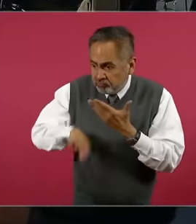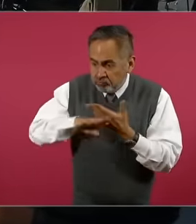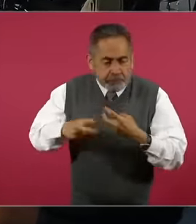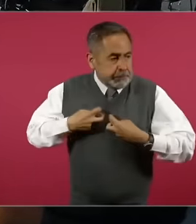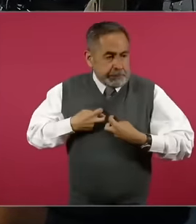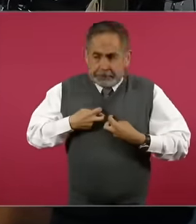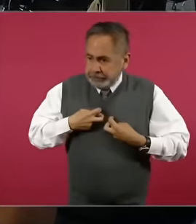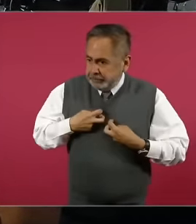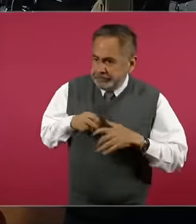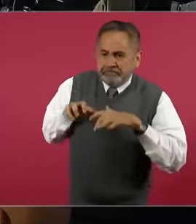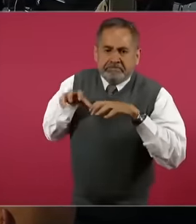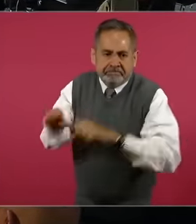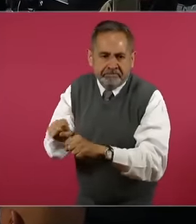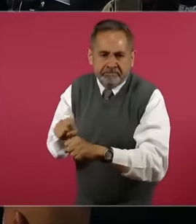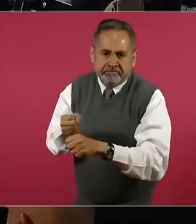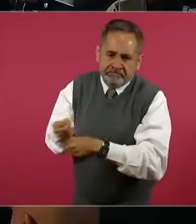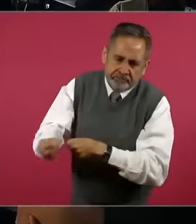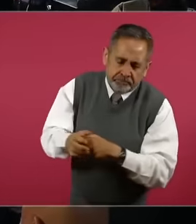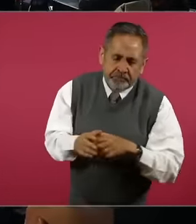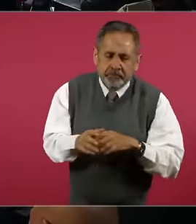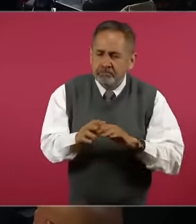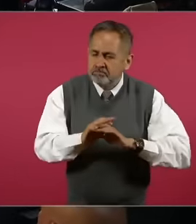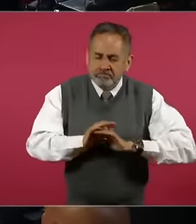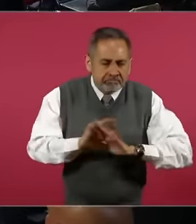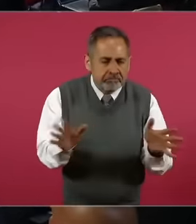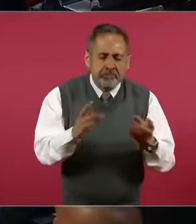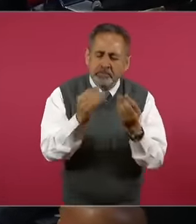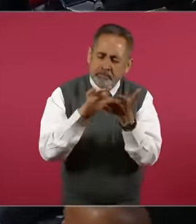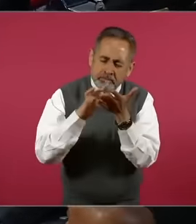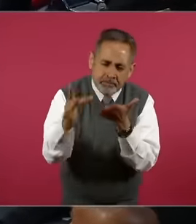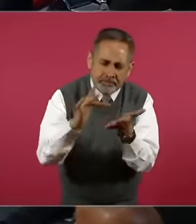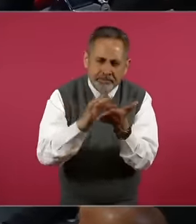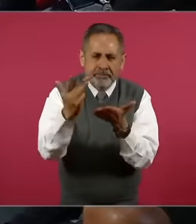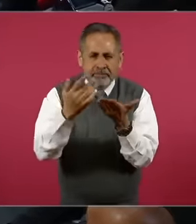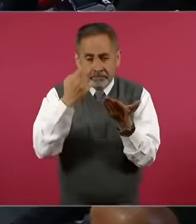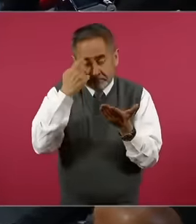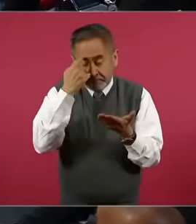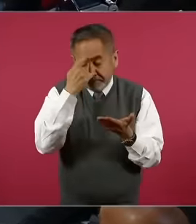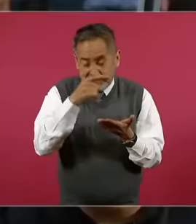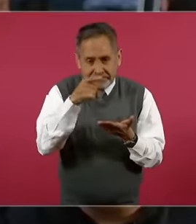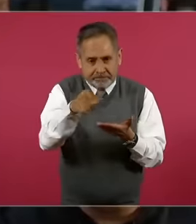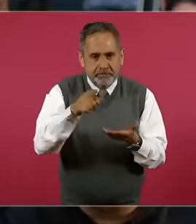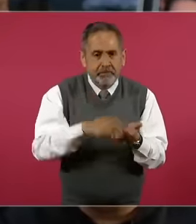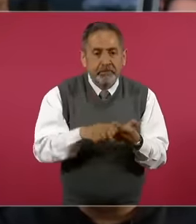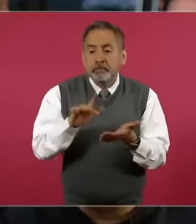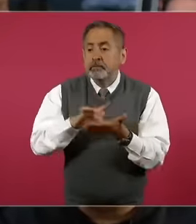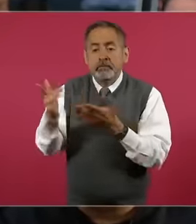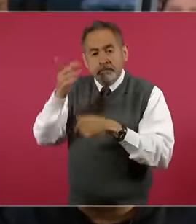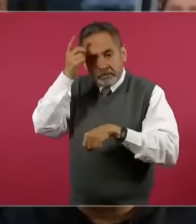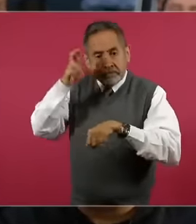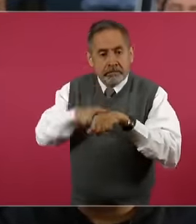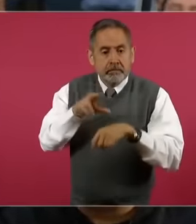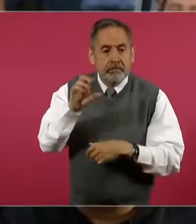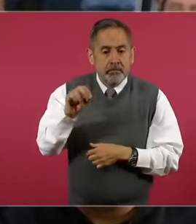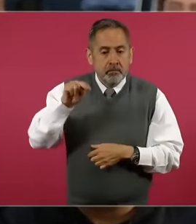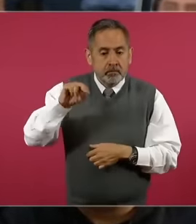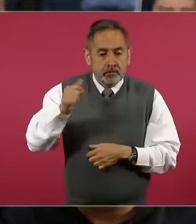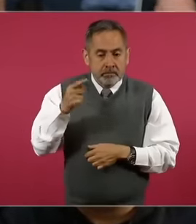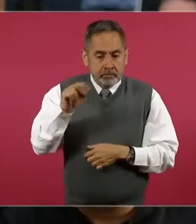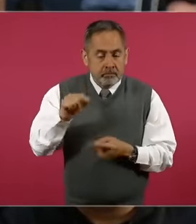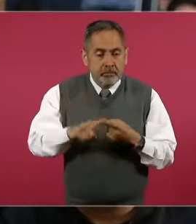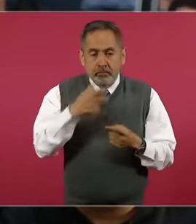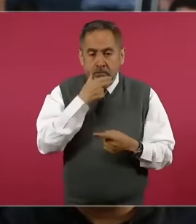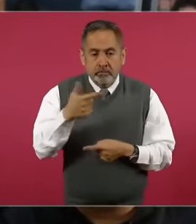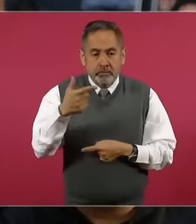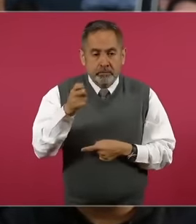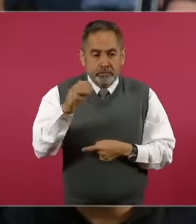de nosotros. Por eso, muchas gracias a usted, gracias al director de Conagua, a Germán